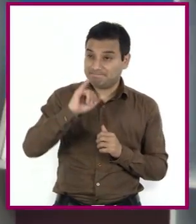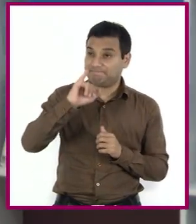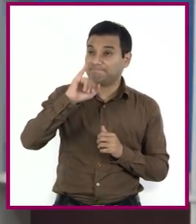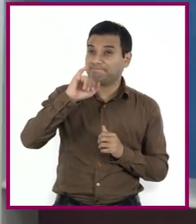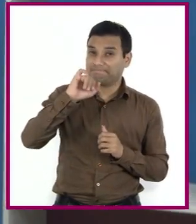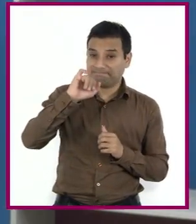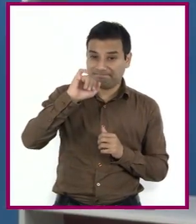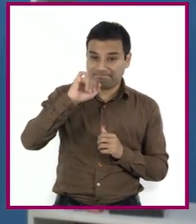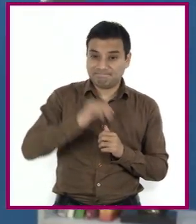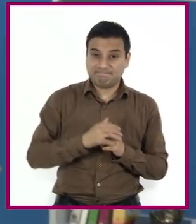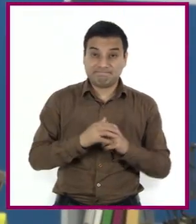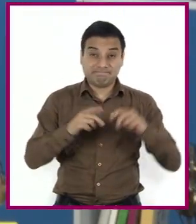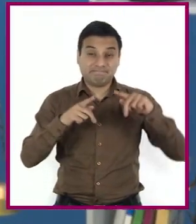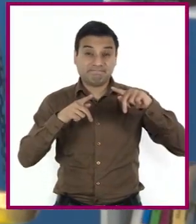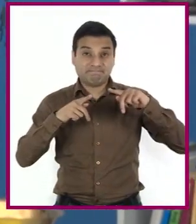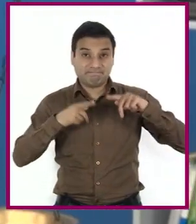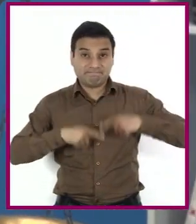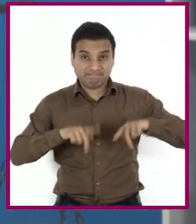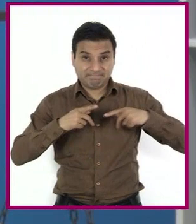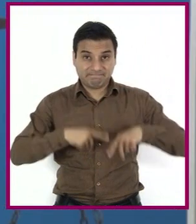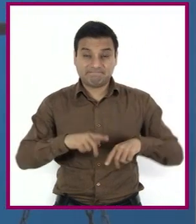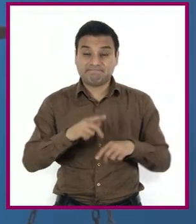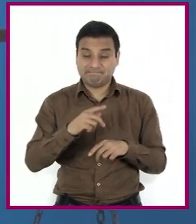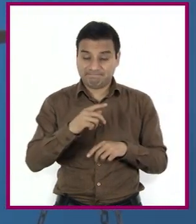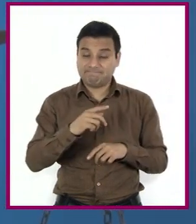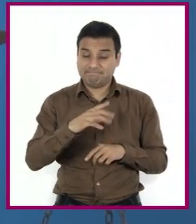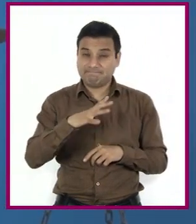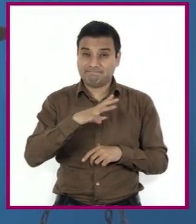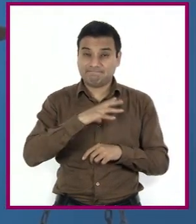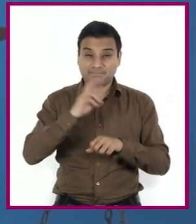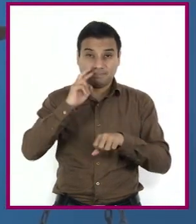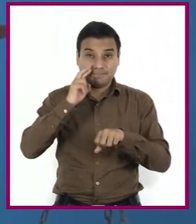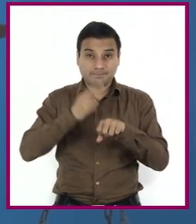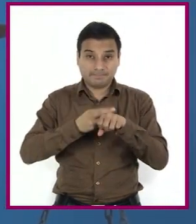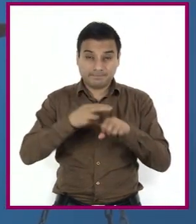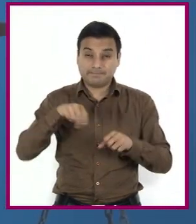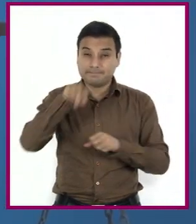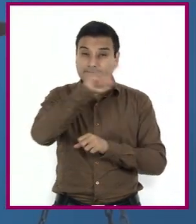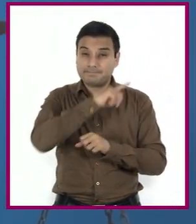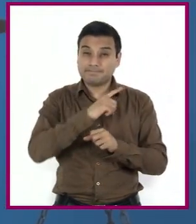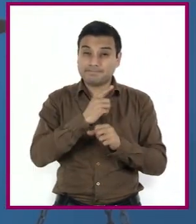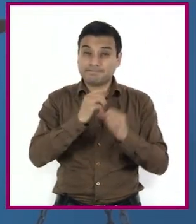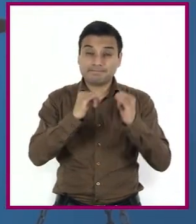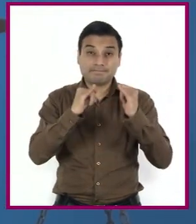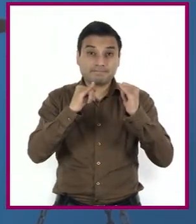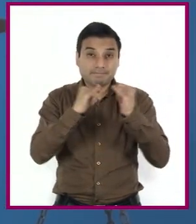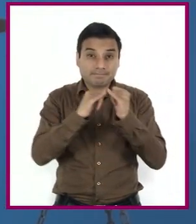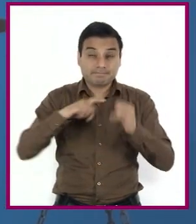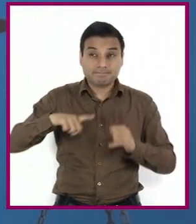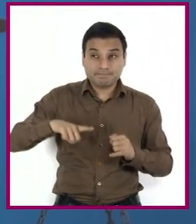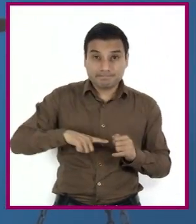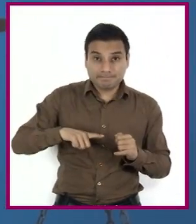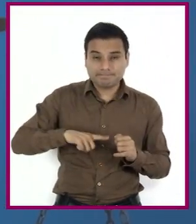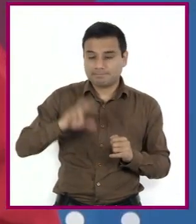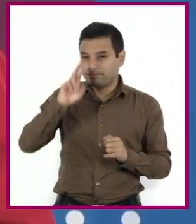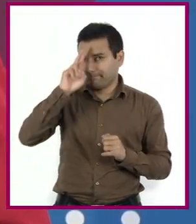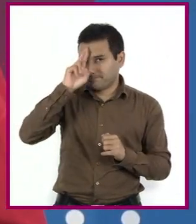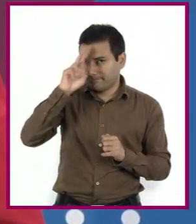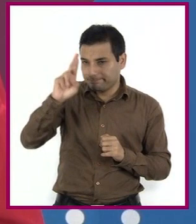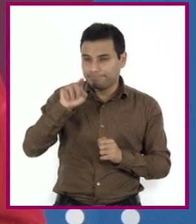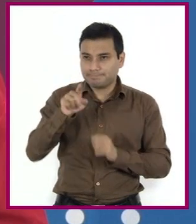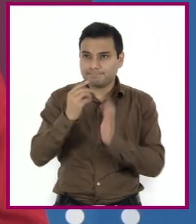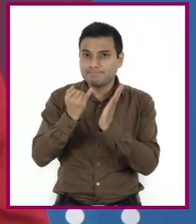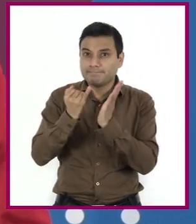contigo. La ciudadanía tiene la responsabilidad de aceptar y respetar las instituciones públicas, sus decisiones y